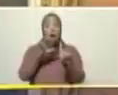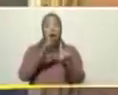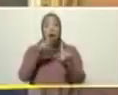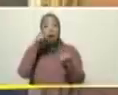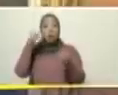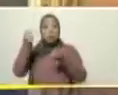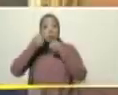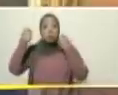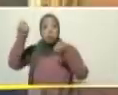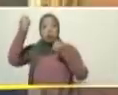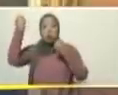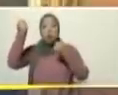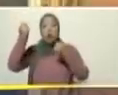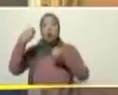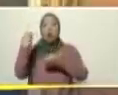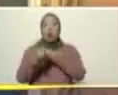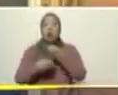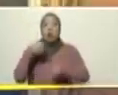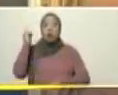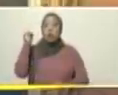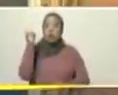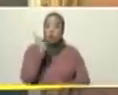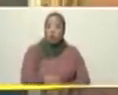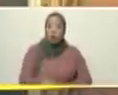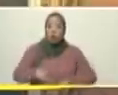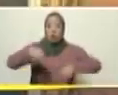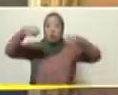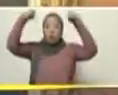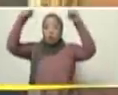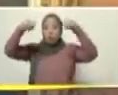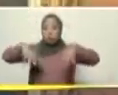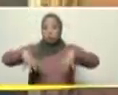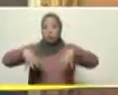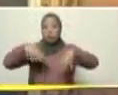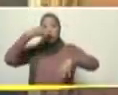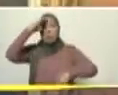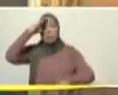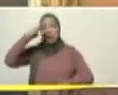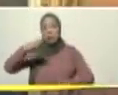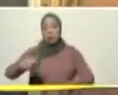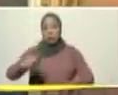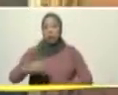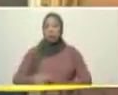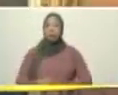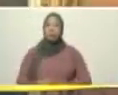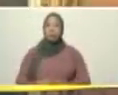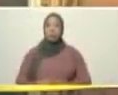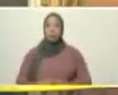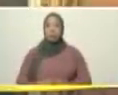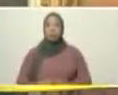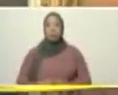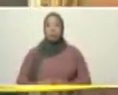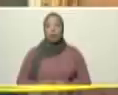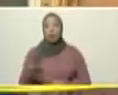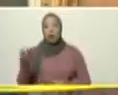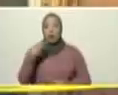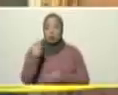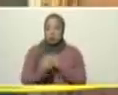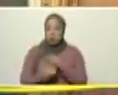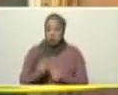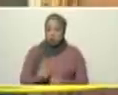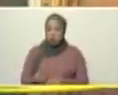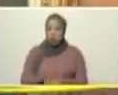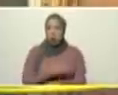obligado a renunciar por las fuerzas vivas y las fuerzas militares del país. Así fue diseñado el golpe de Estado.